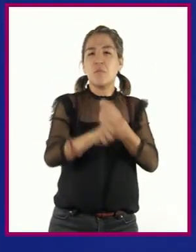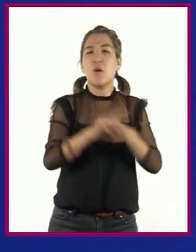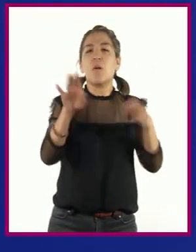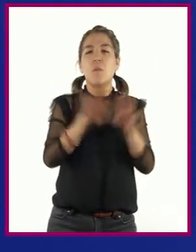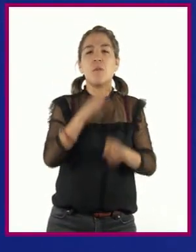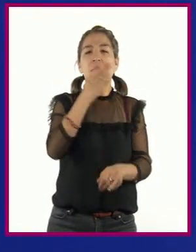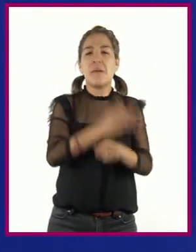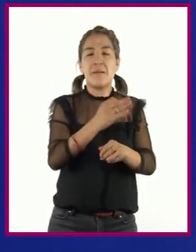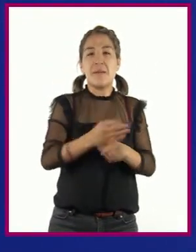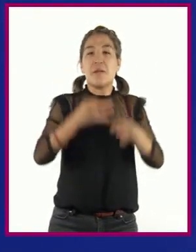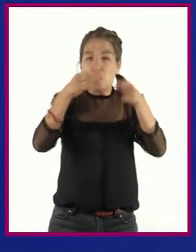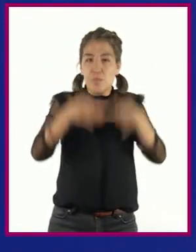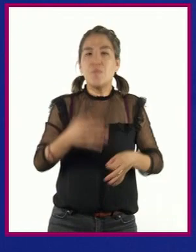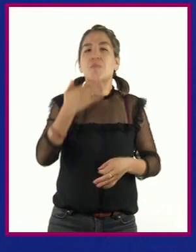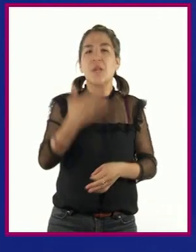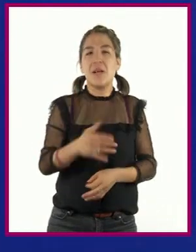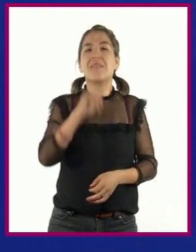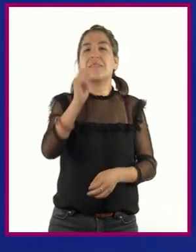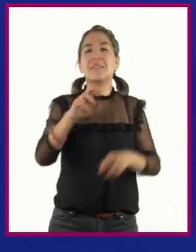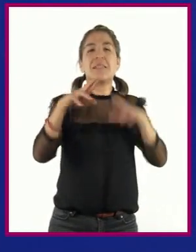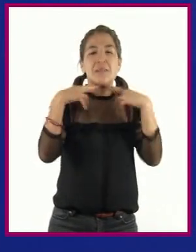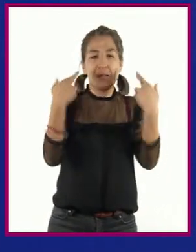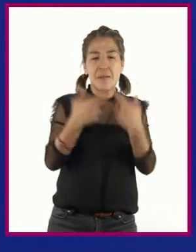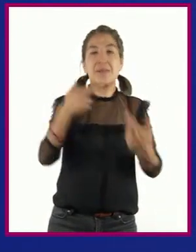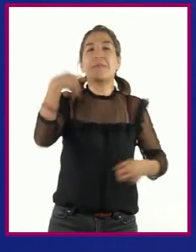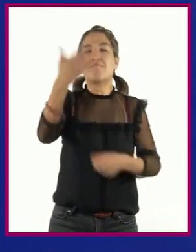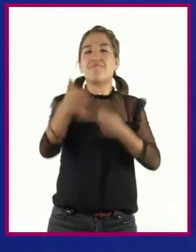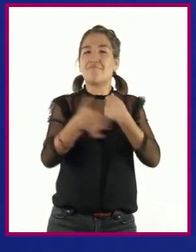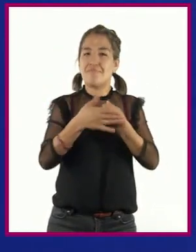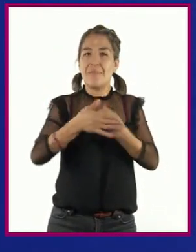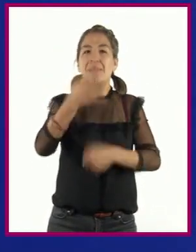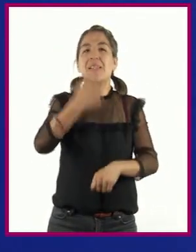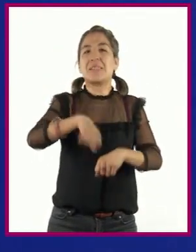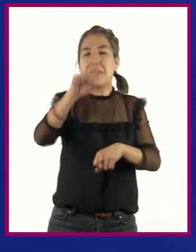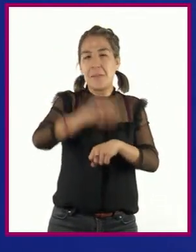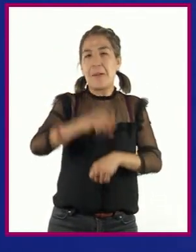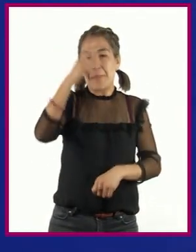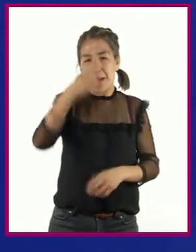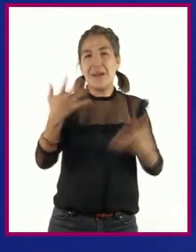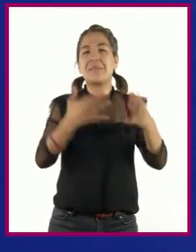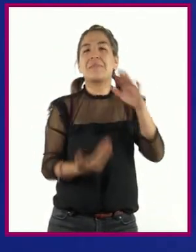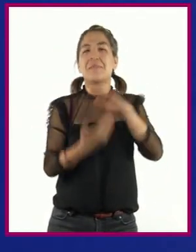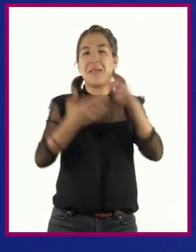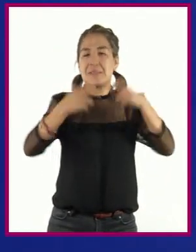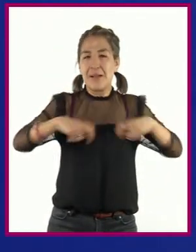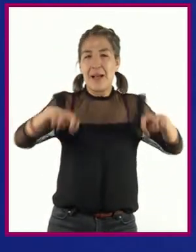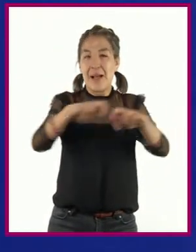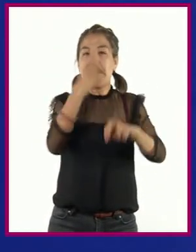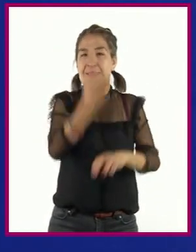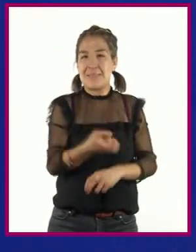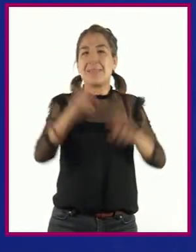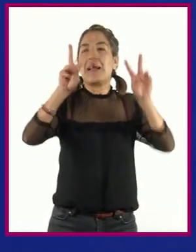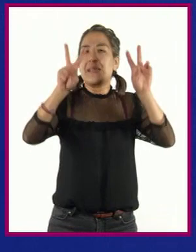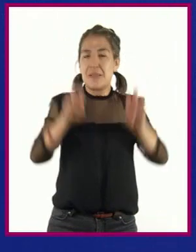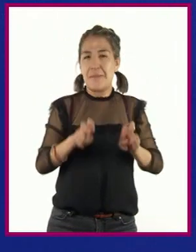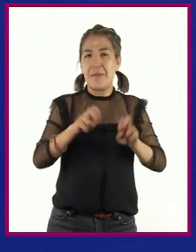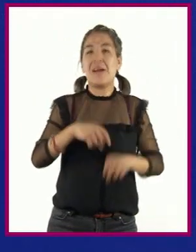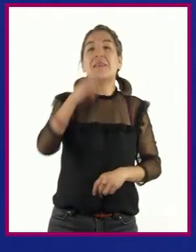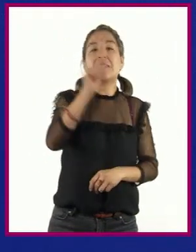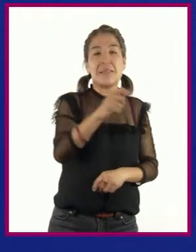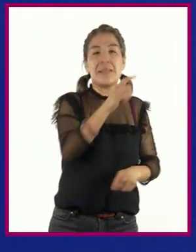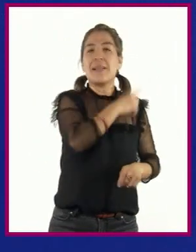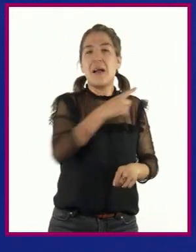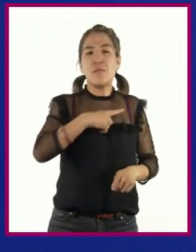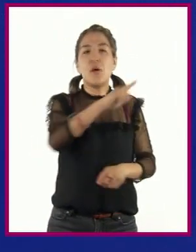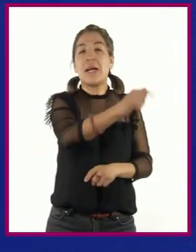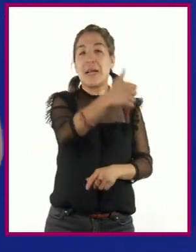esto más formal, quedamos en reunirnos la próxima semana y realizar una mesa redonda con este tema, por lo cual cada uno debe